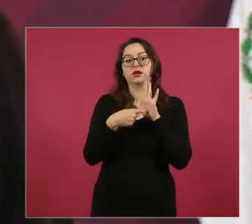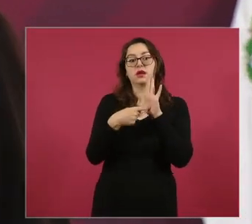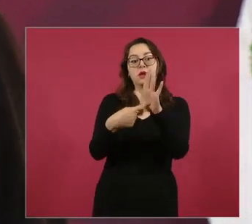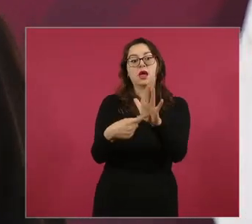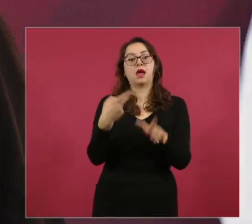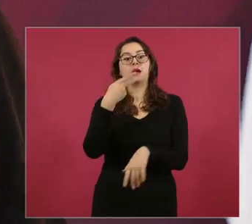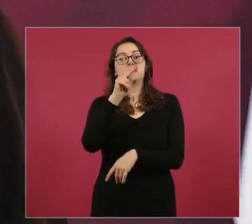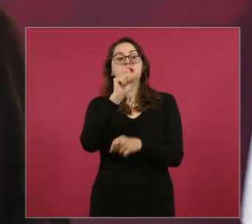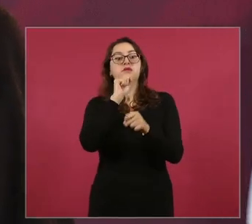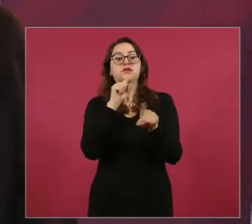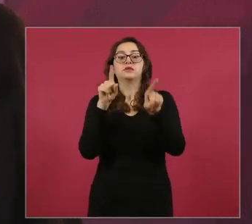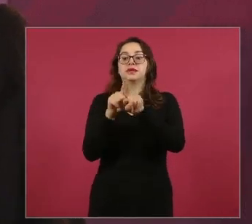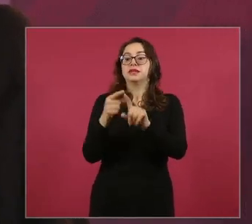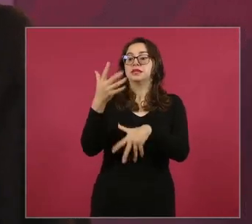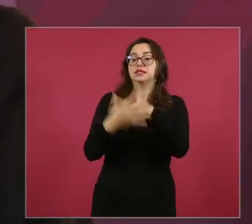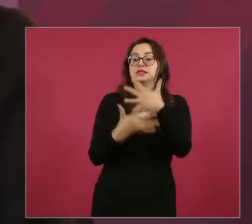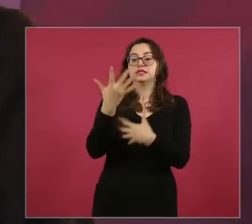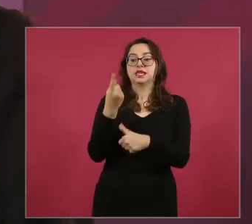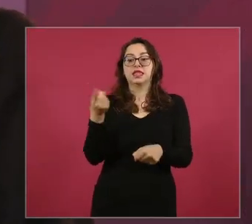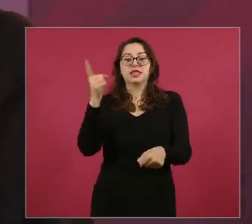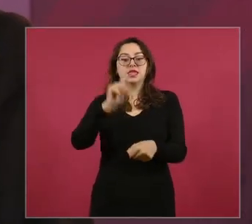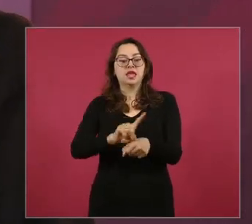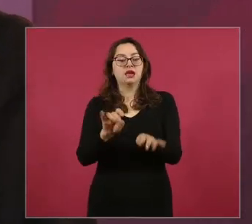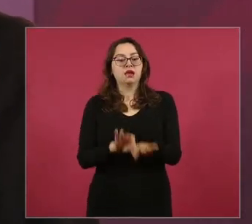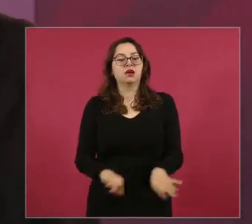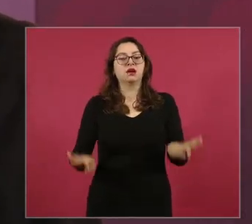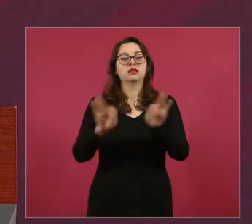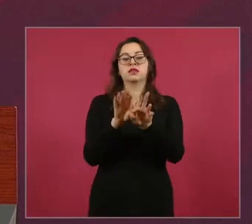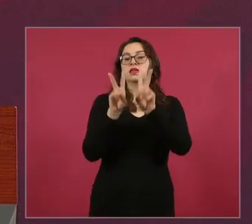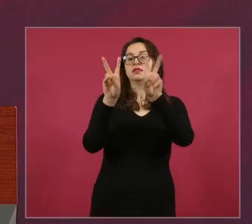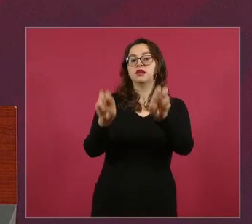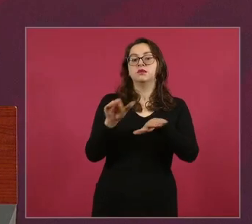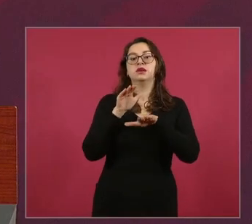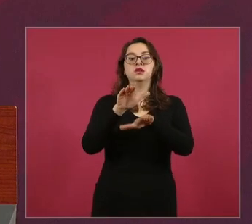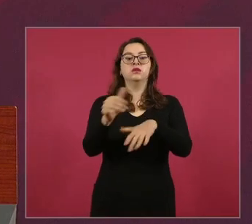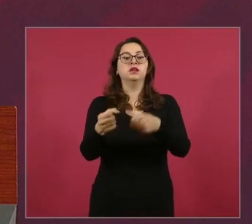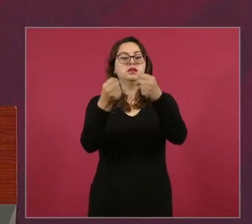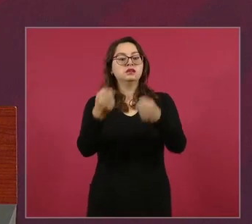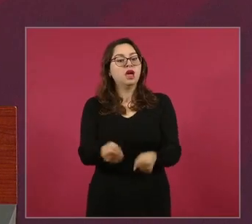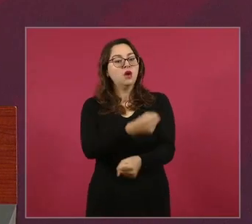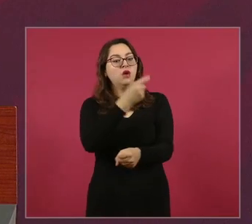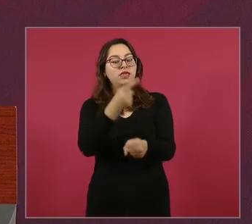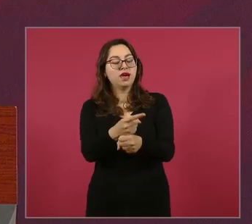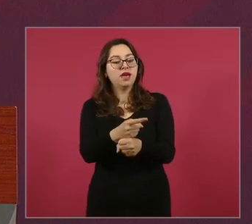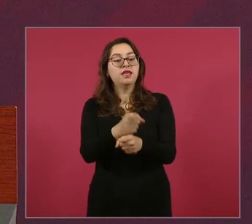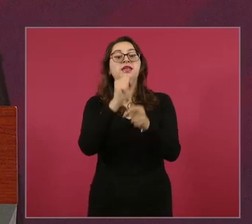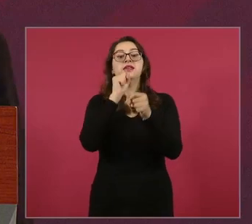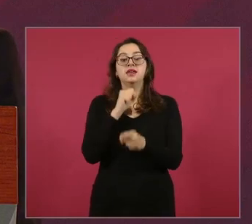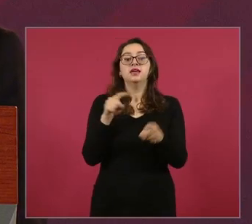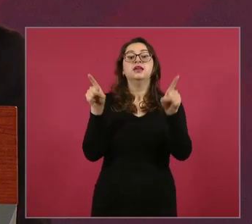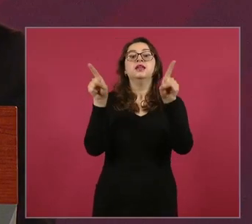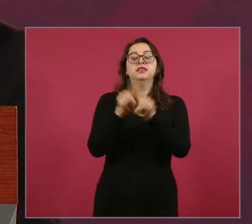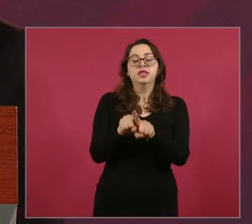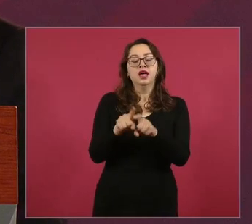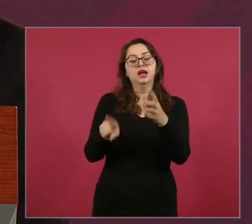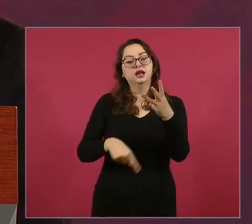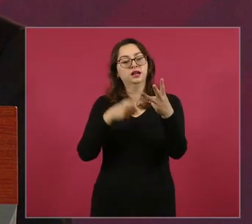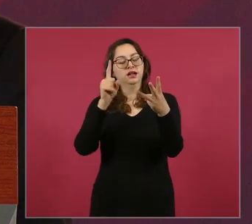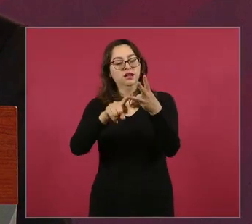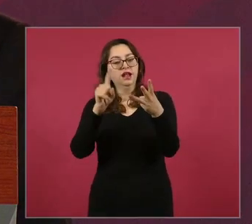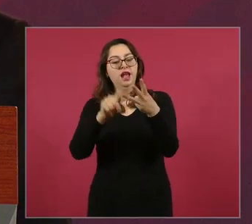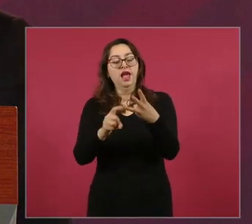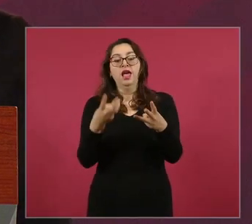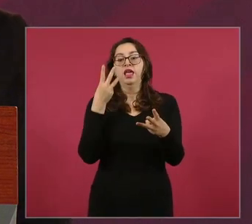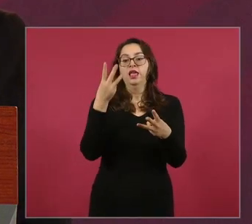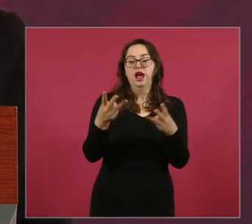de seguridad, y vamos a dar a conocer los avances en tres